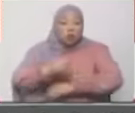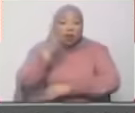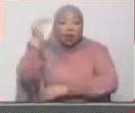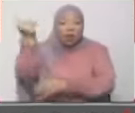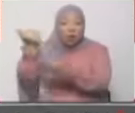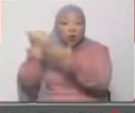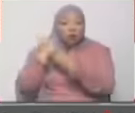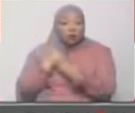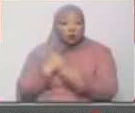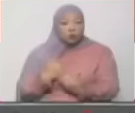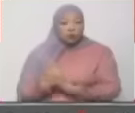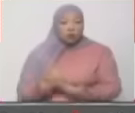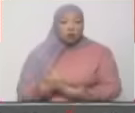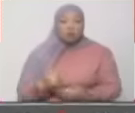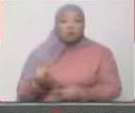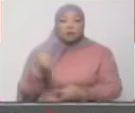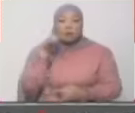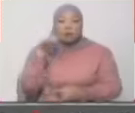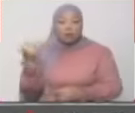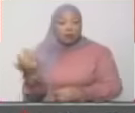La primera amenaza que tiene nuestro país